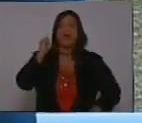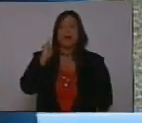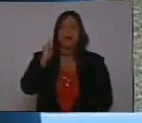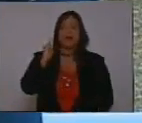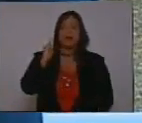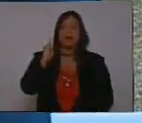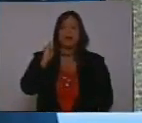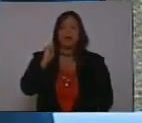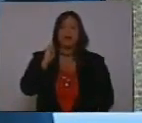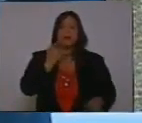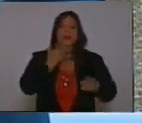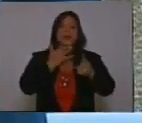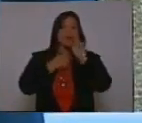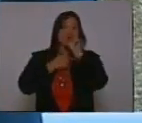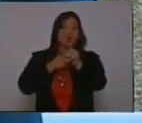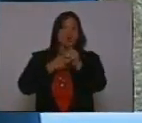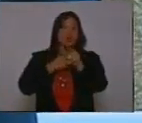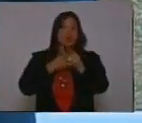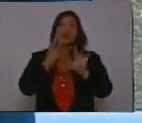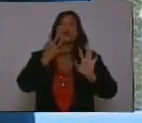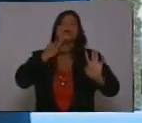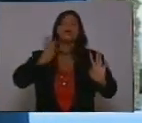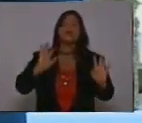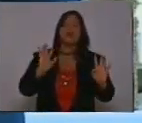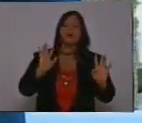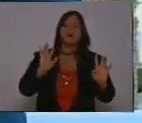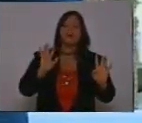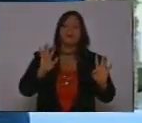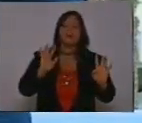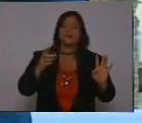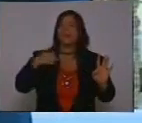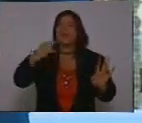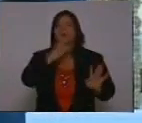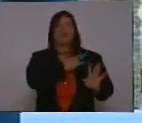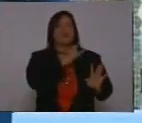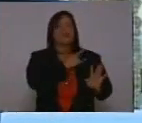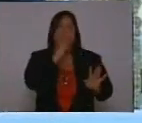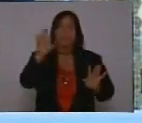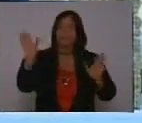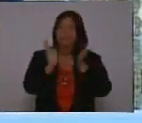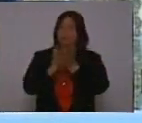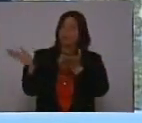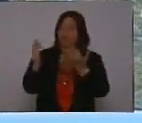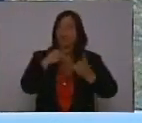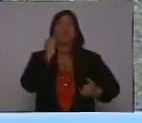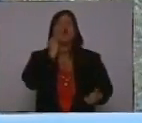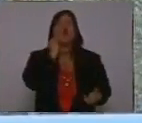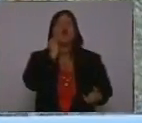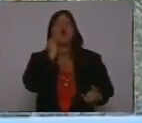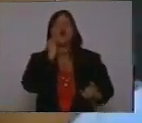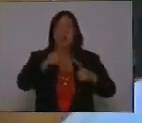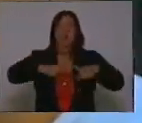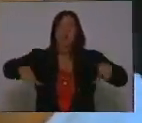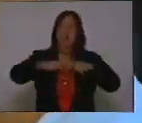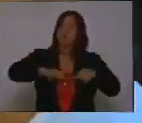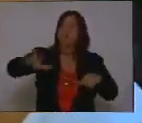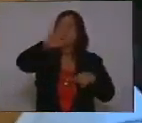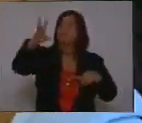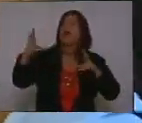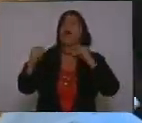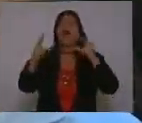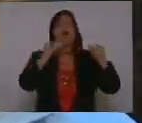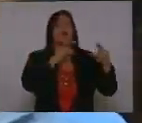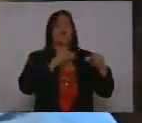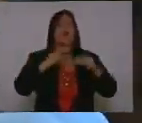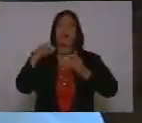Mira, si tú haces un ejemplo, agarra a los jóvenes de la universidad y lleva el joven en la zona rural para hablar para